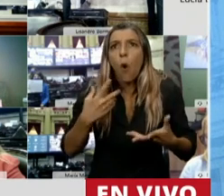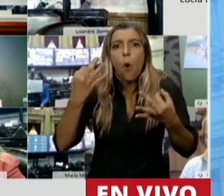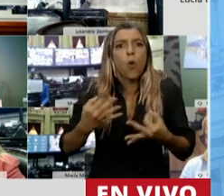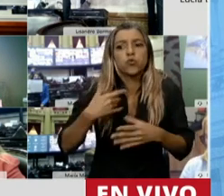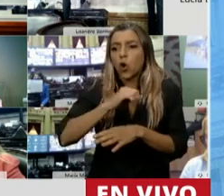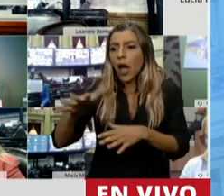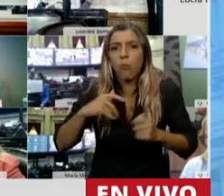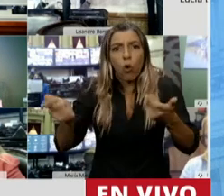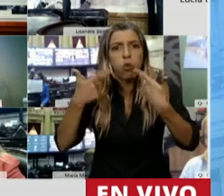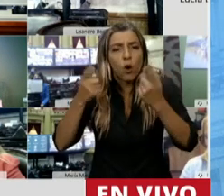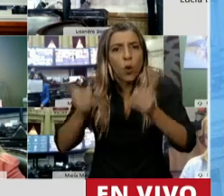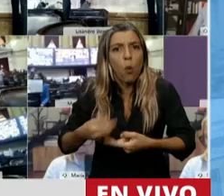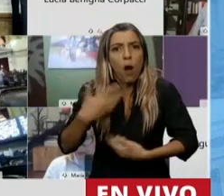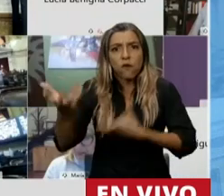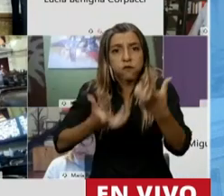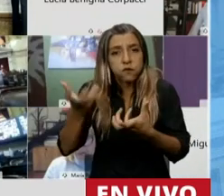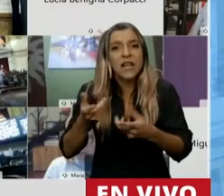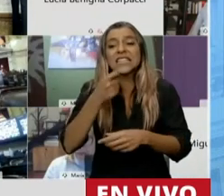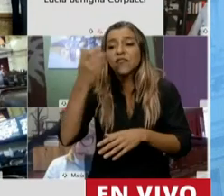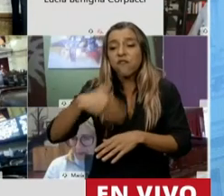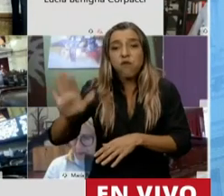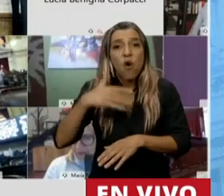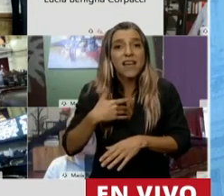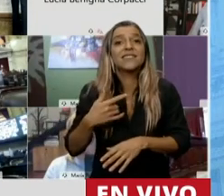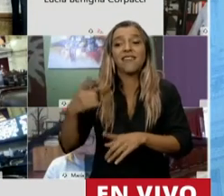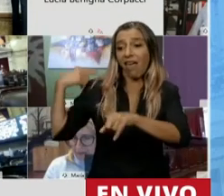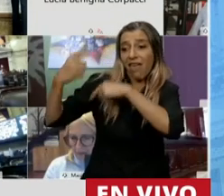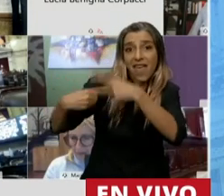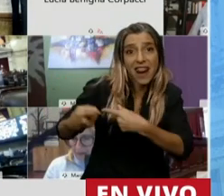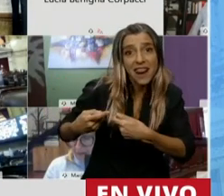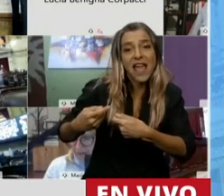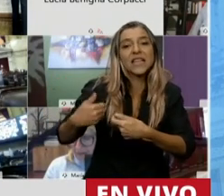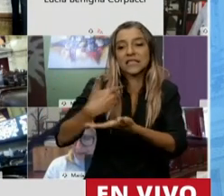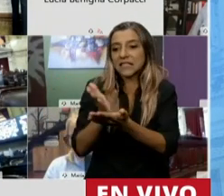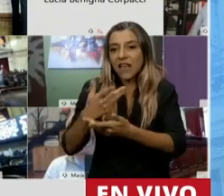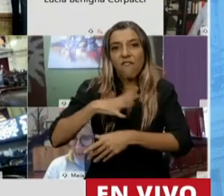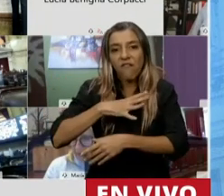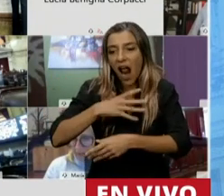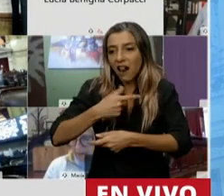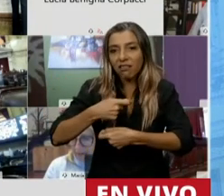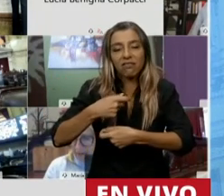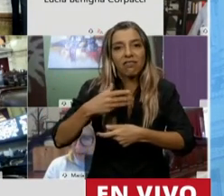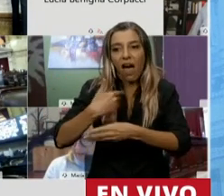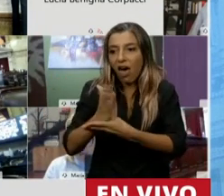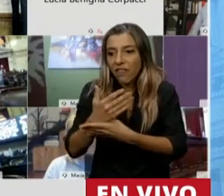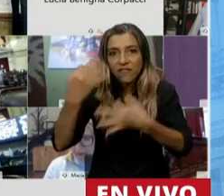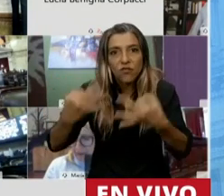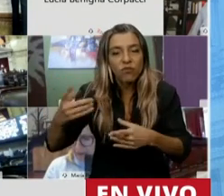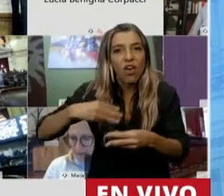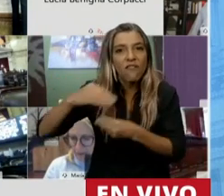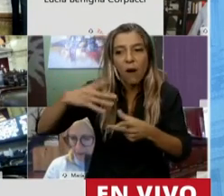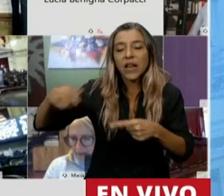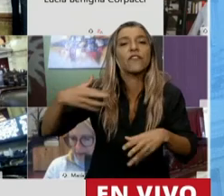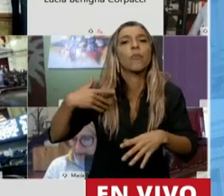estemos hablando de una sucesión sin la partición correspondiente. ¿Qué sucede con